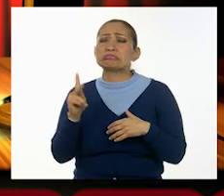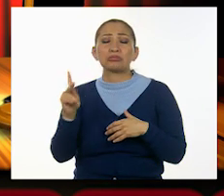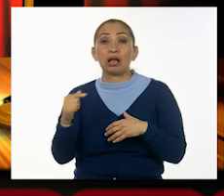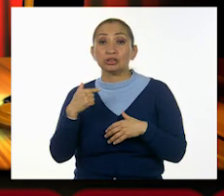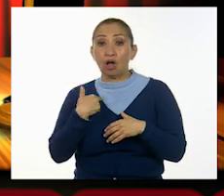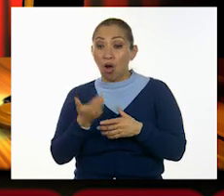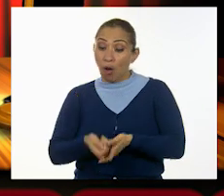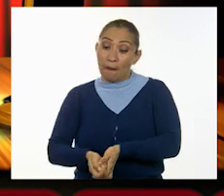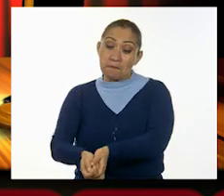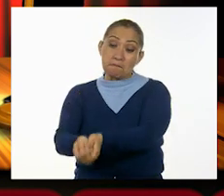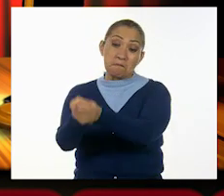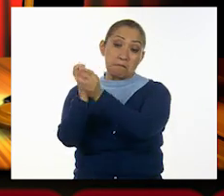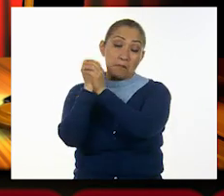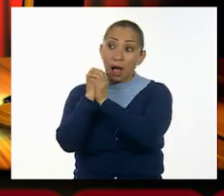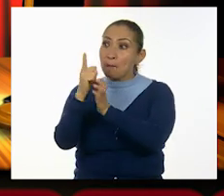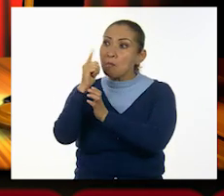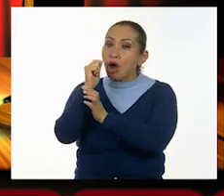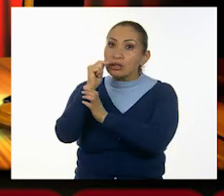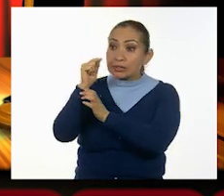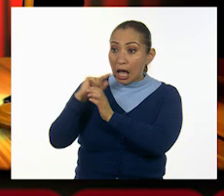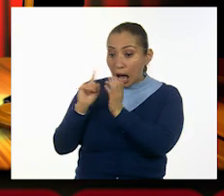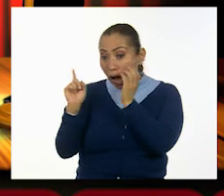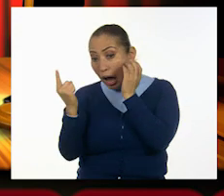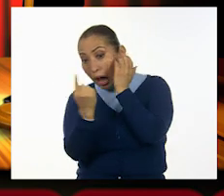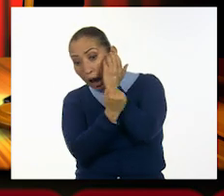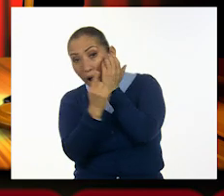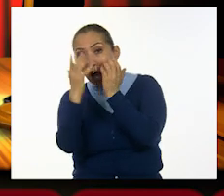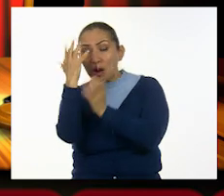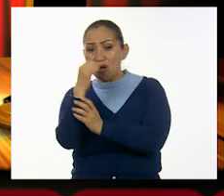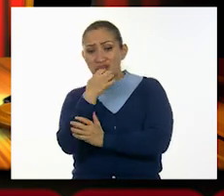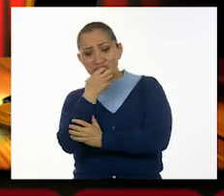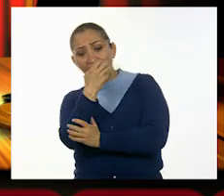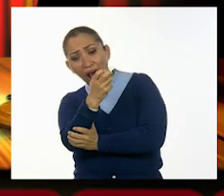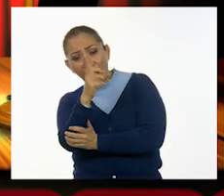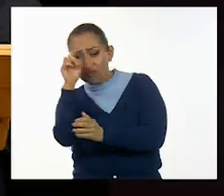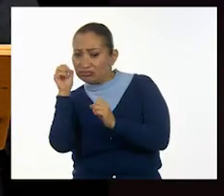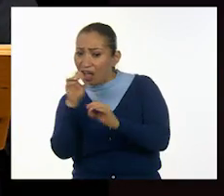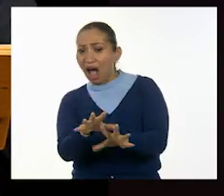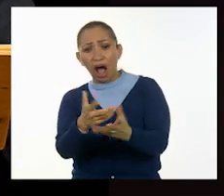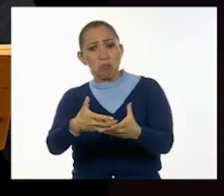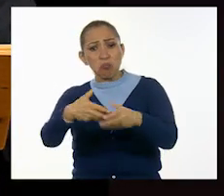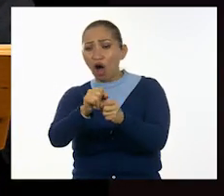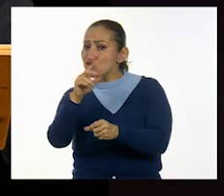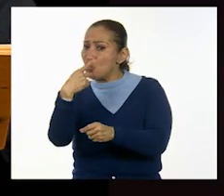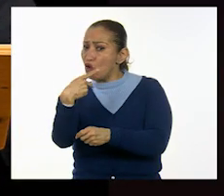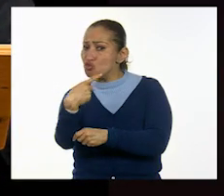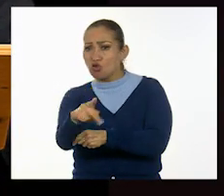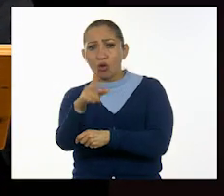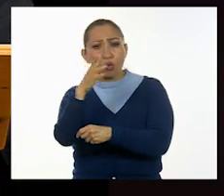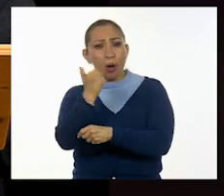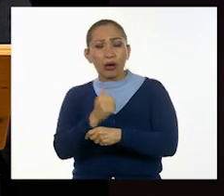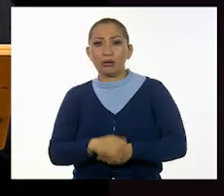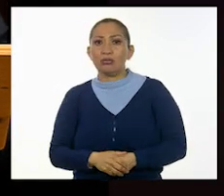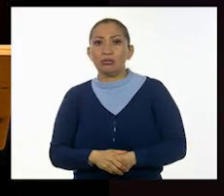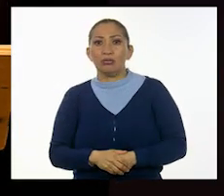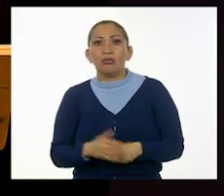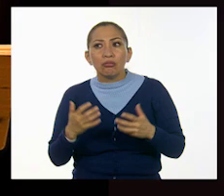Me eché la bolsa al hombro y el policía que estaba detrás de un árbol gritó: ¡Deje esa bolsa que no es